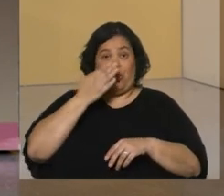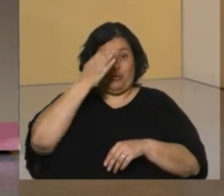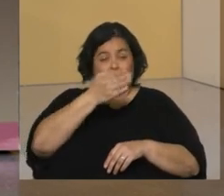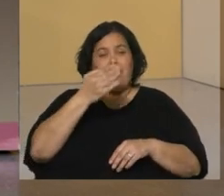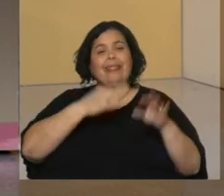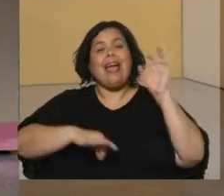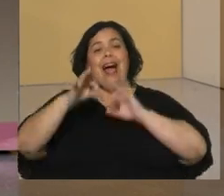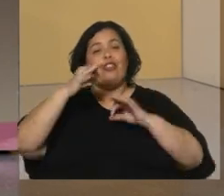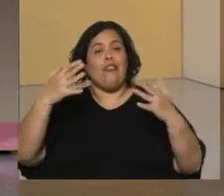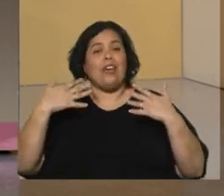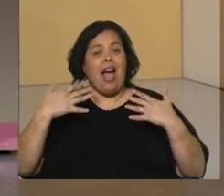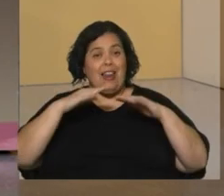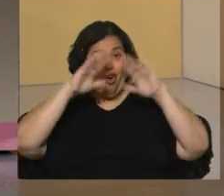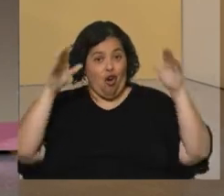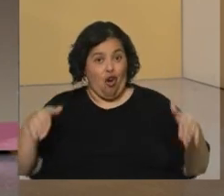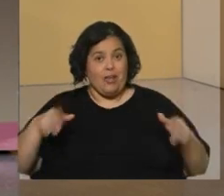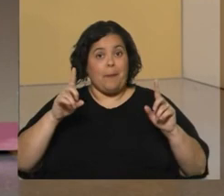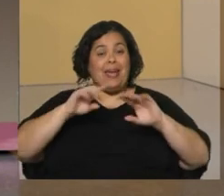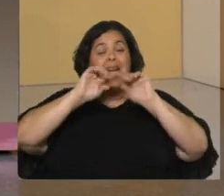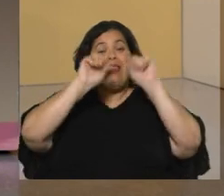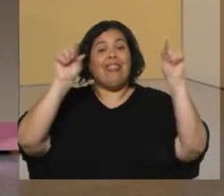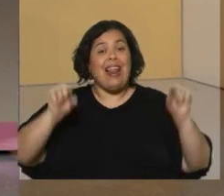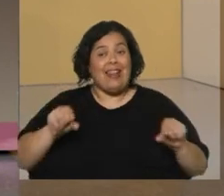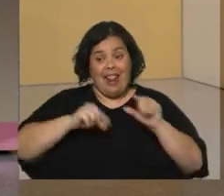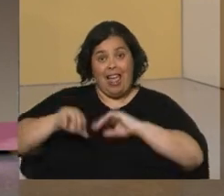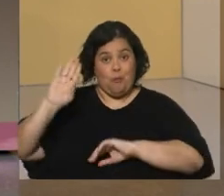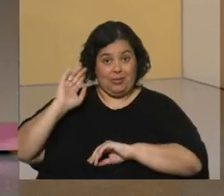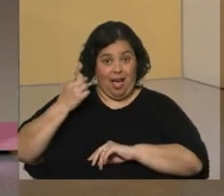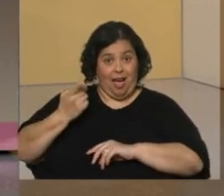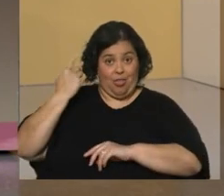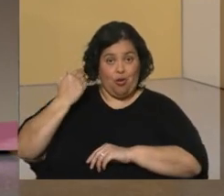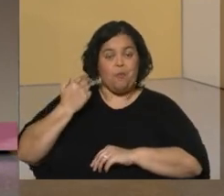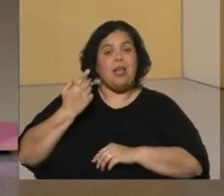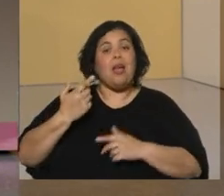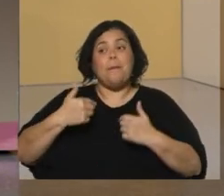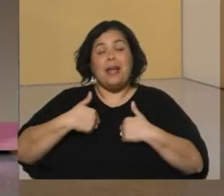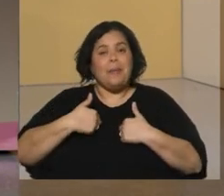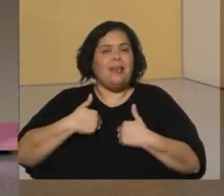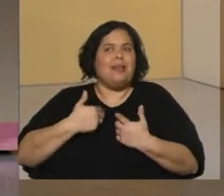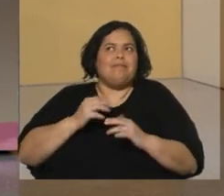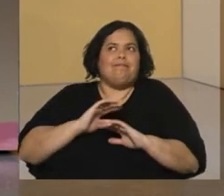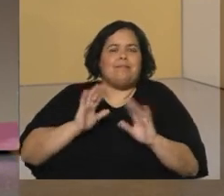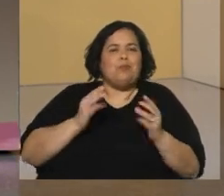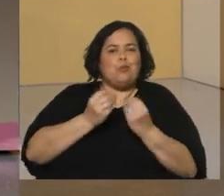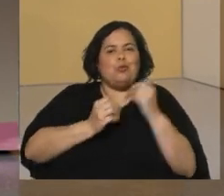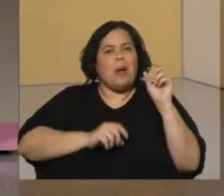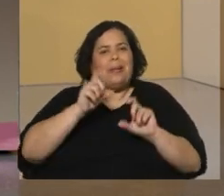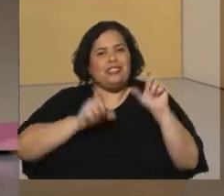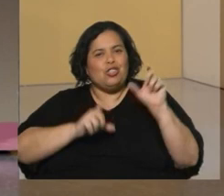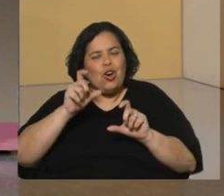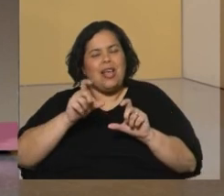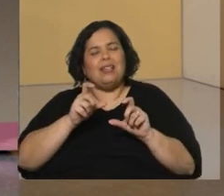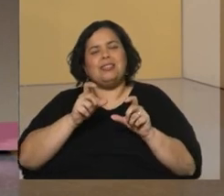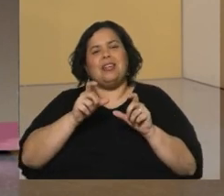fue algo bastante grande en su momento y después lo adelanté la arena el año pasado que me pasó increíblemente y por eso es hermoso que mucha gente se tomó